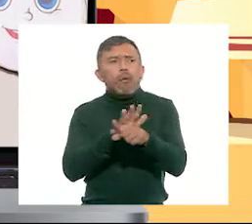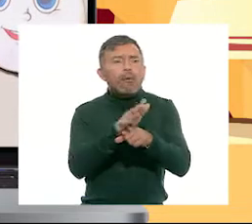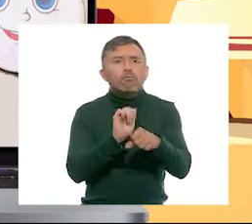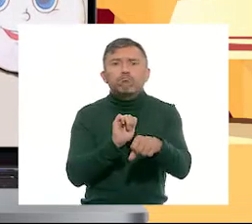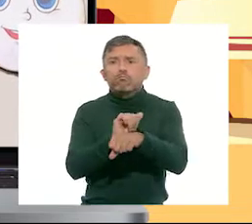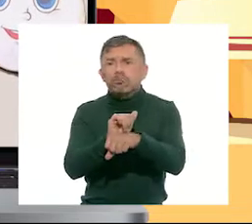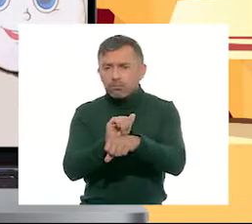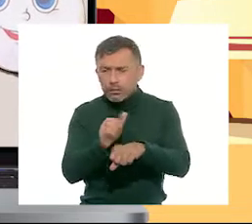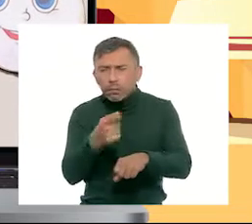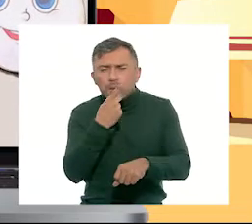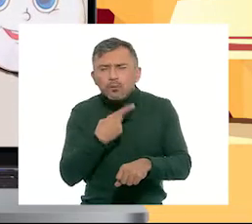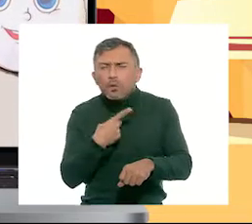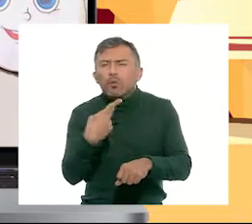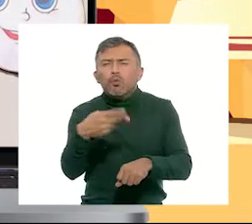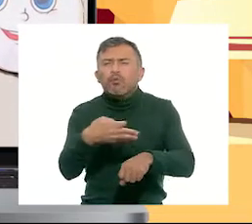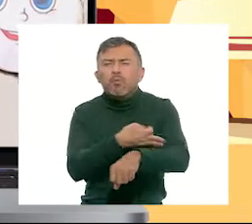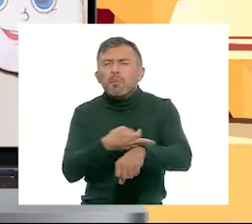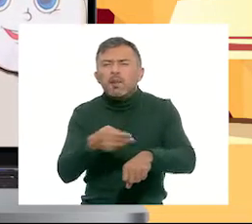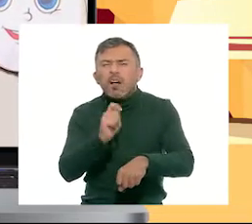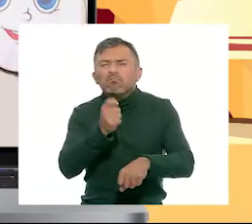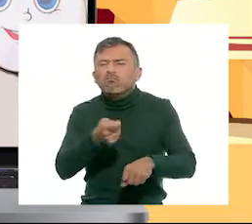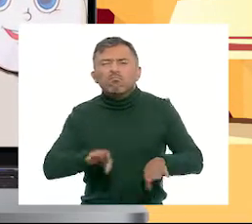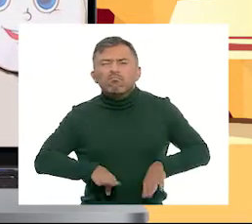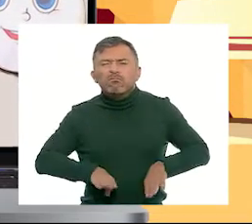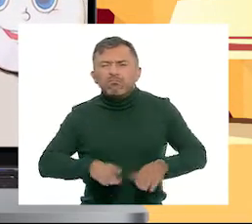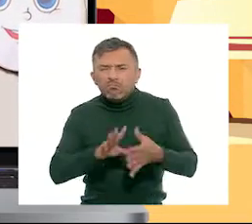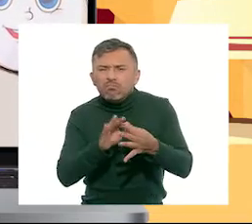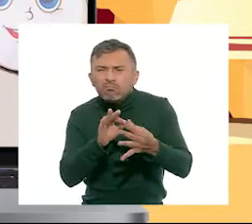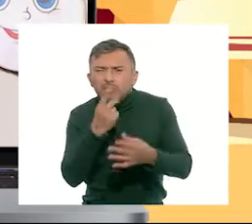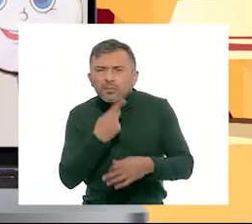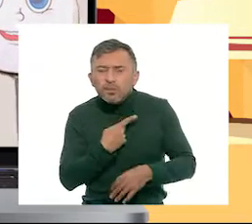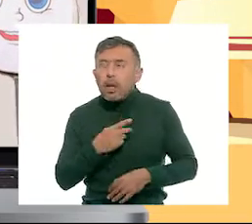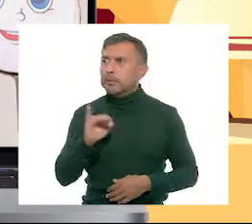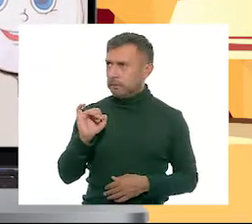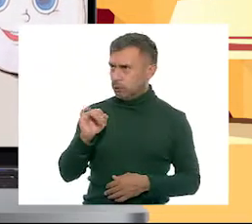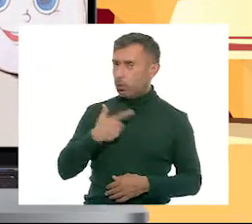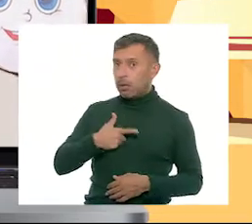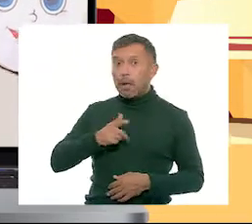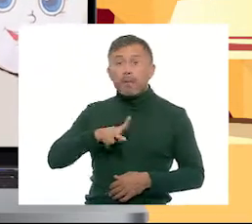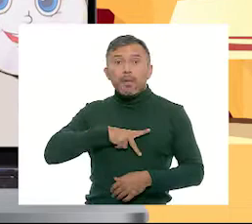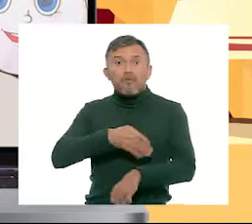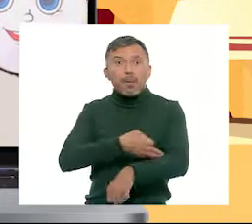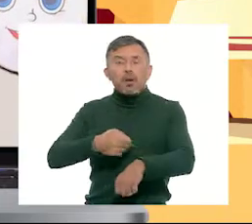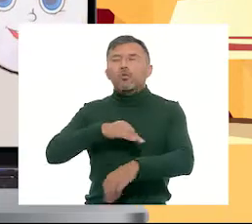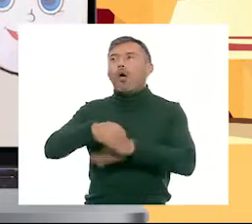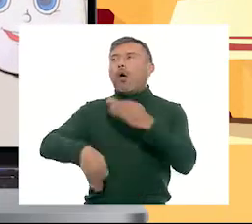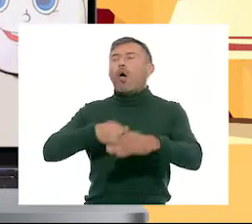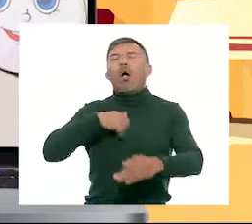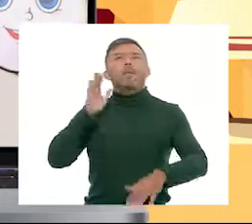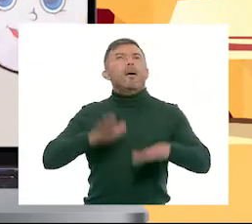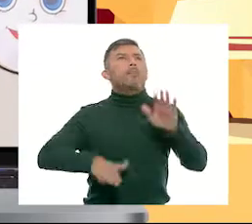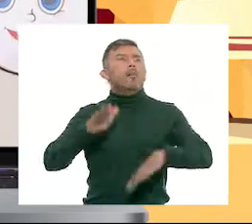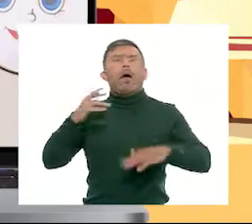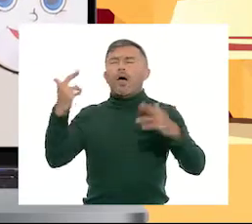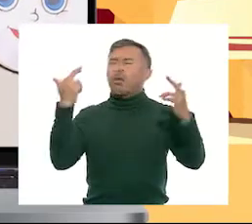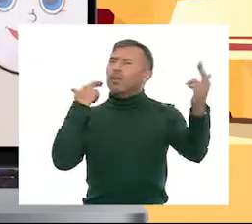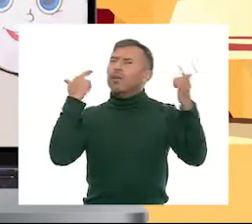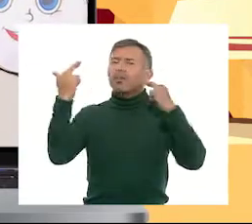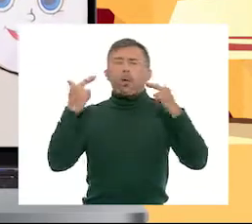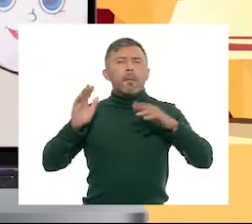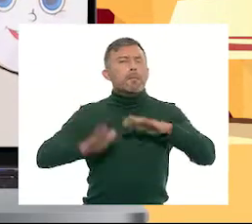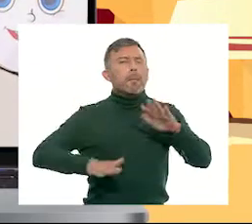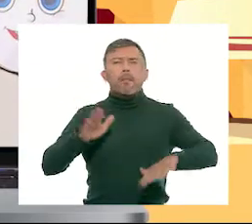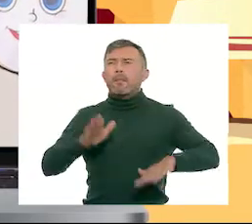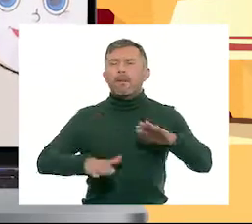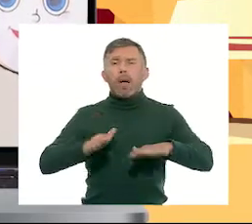son en su familia? ¡Claro! En nuestra familia somos muy ruidosos. Nos encanta el ritmo y para sonar